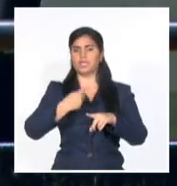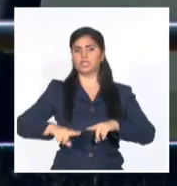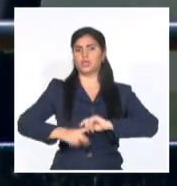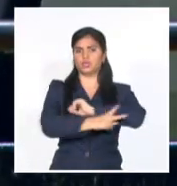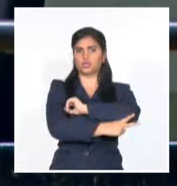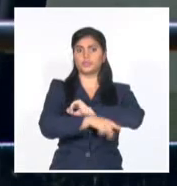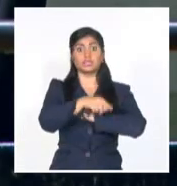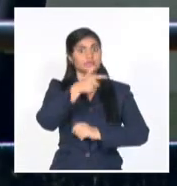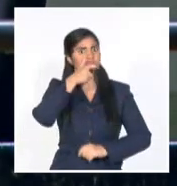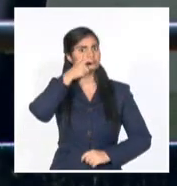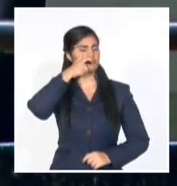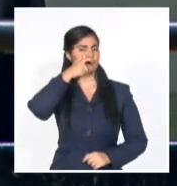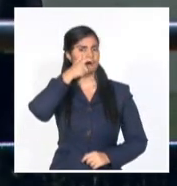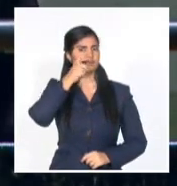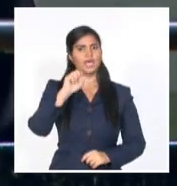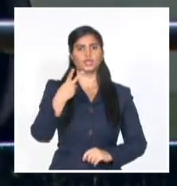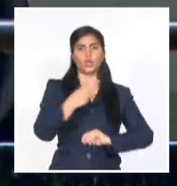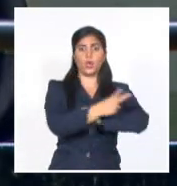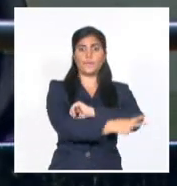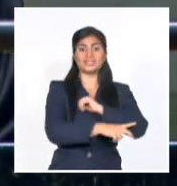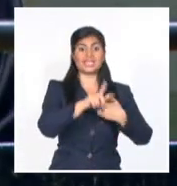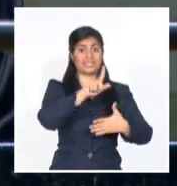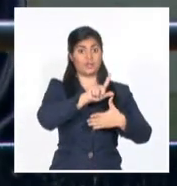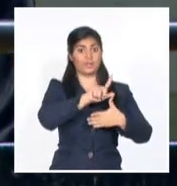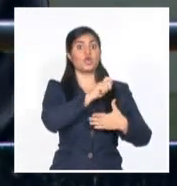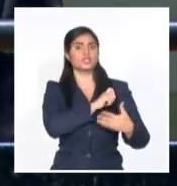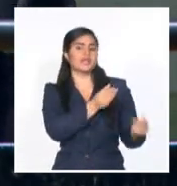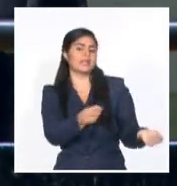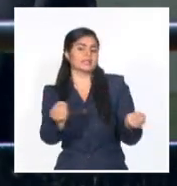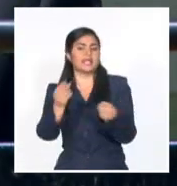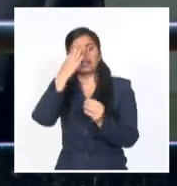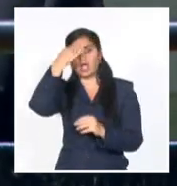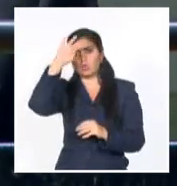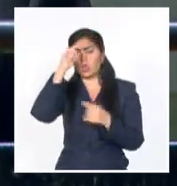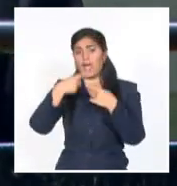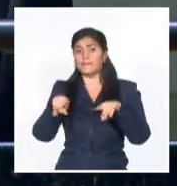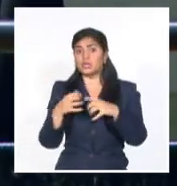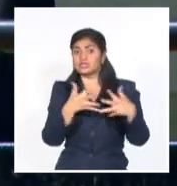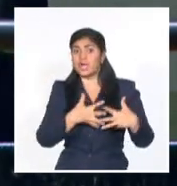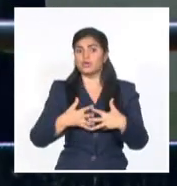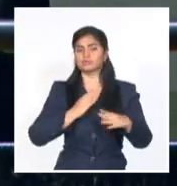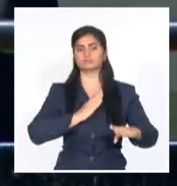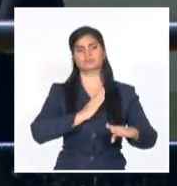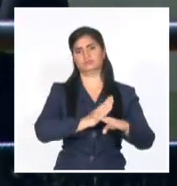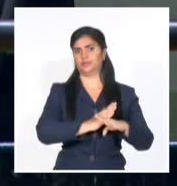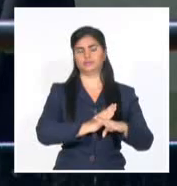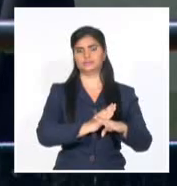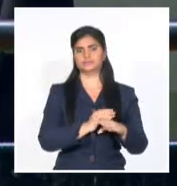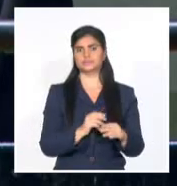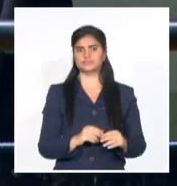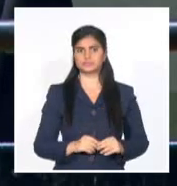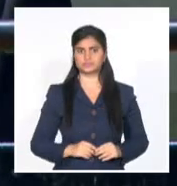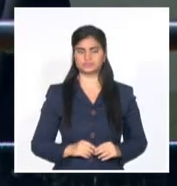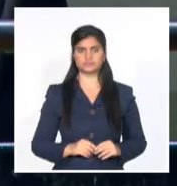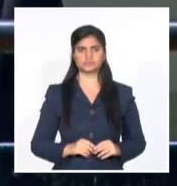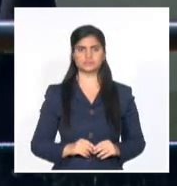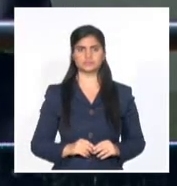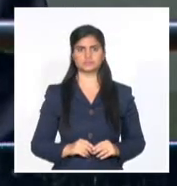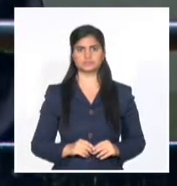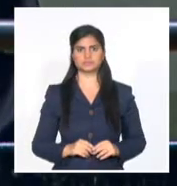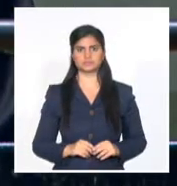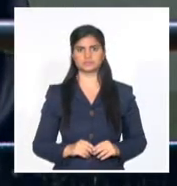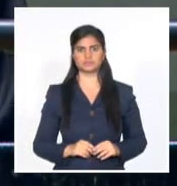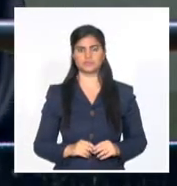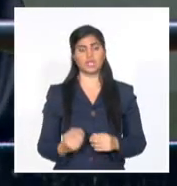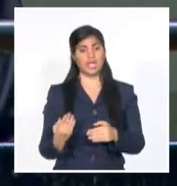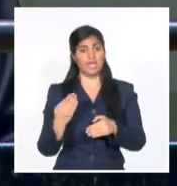dos países latinoamericanos. El bloqueo generó dificultades y demoras para